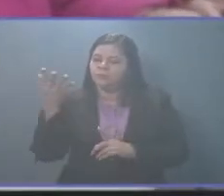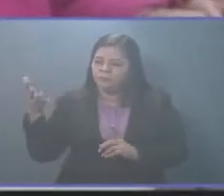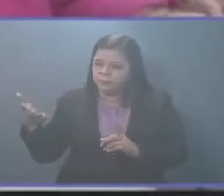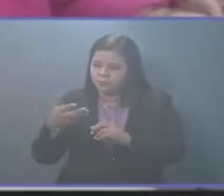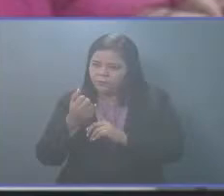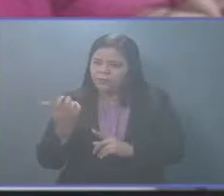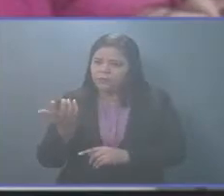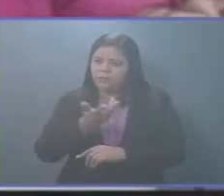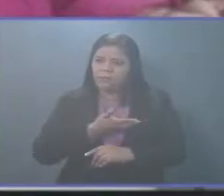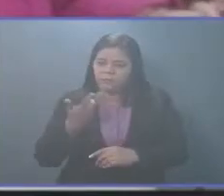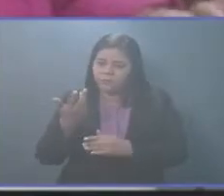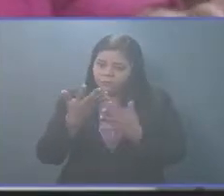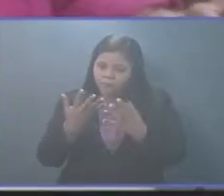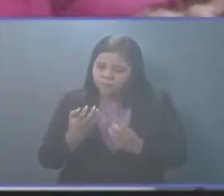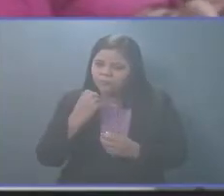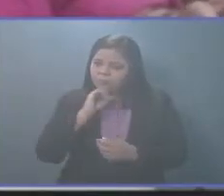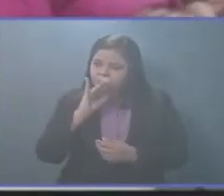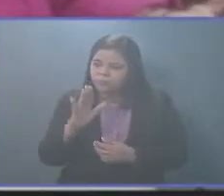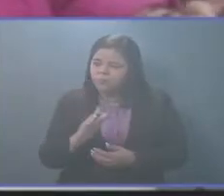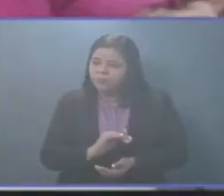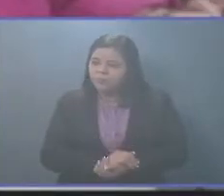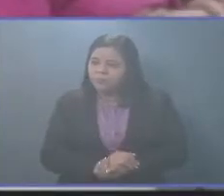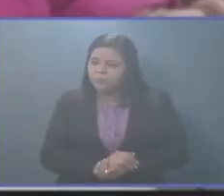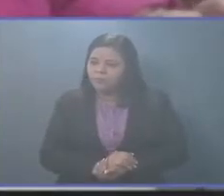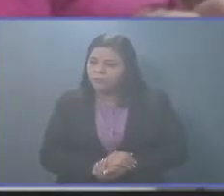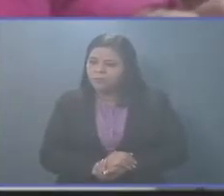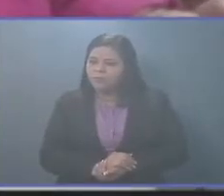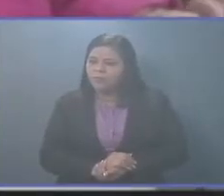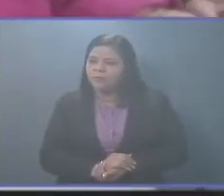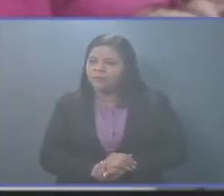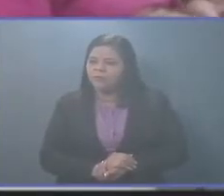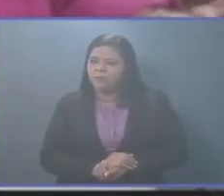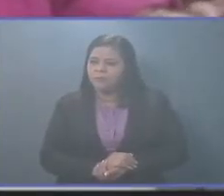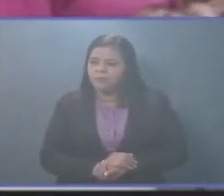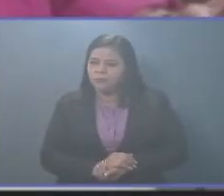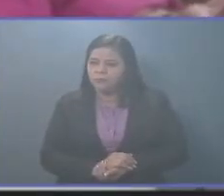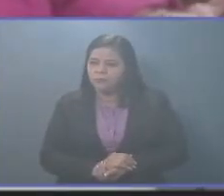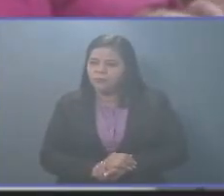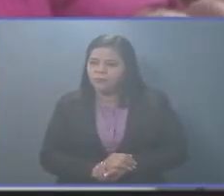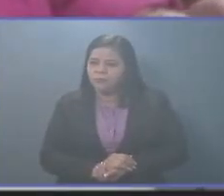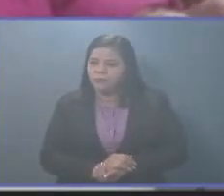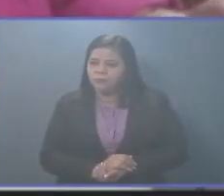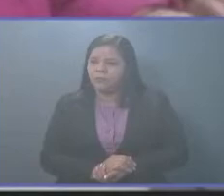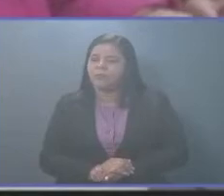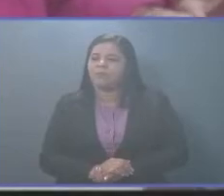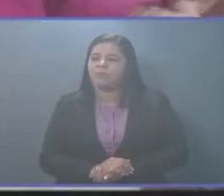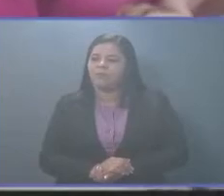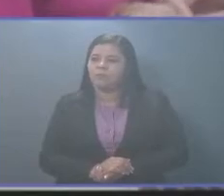se ha seguido ese mecanismo. Espero contestar las consultas que hacía.